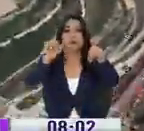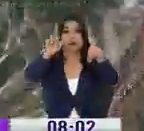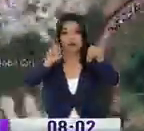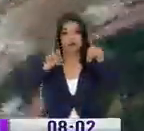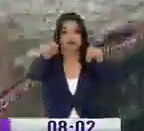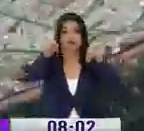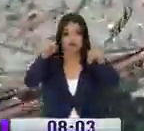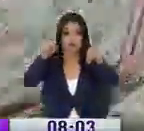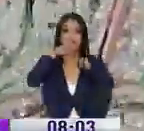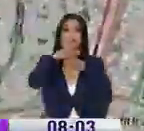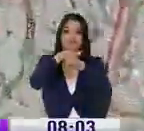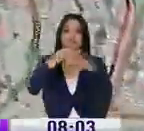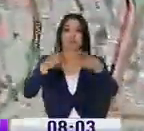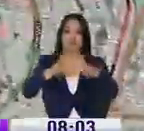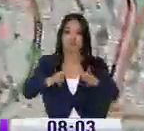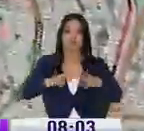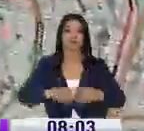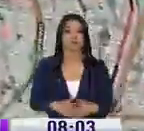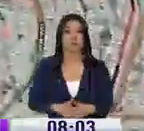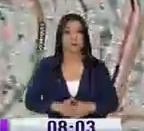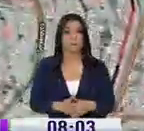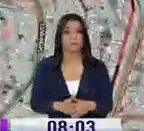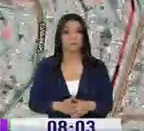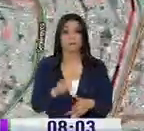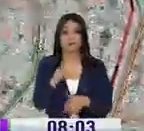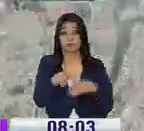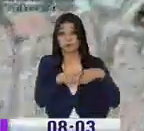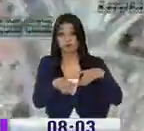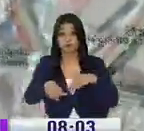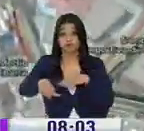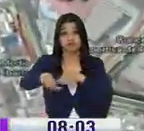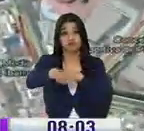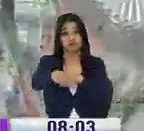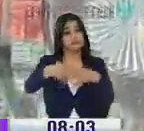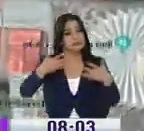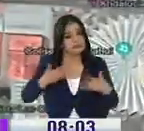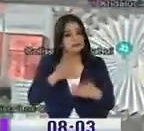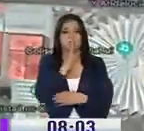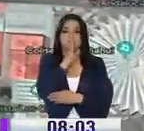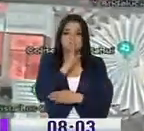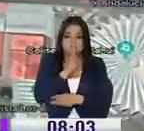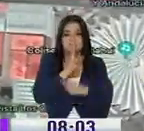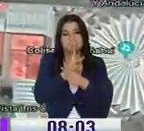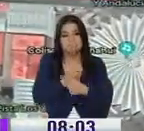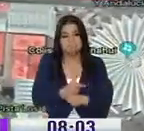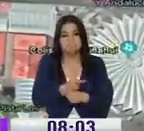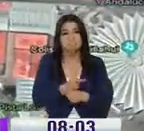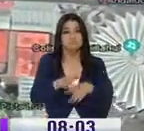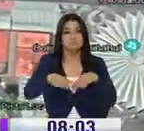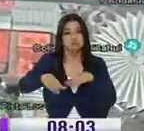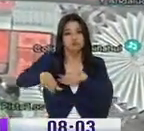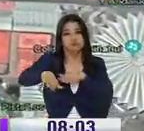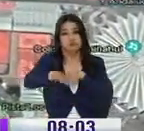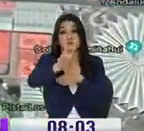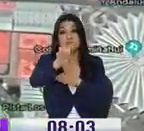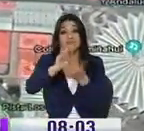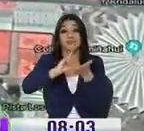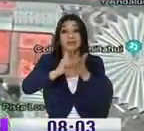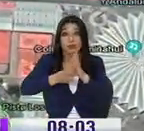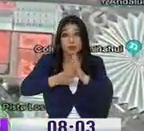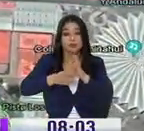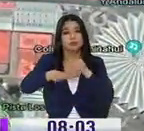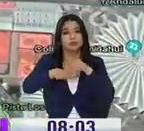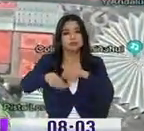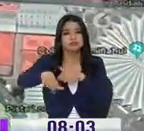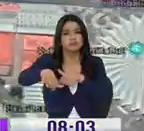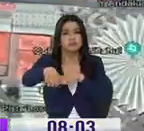tiene tráfico y misericordia, se está yendo para allá. Tome las precauciones, va a tener por lo menos unos 20 minutos de